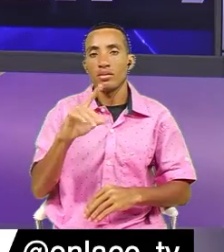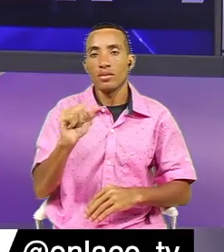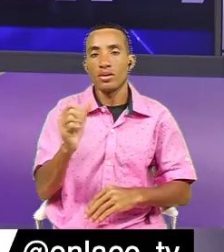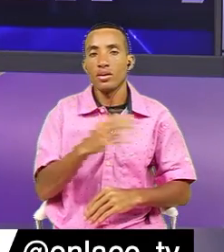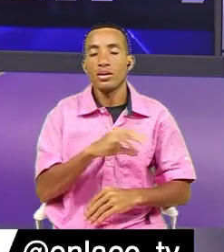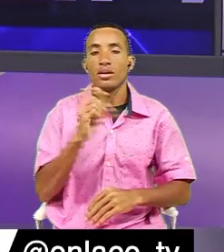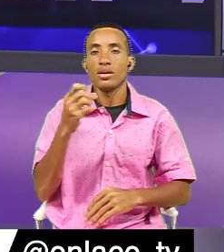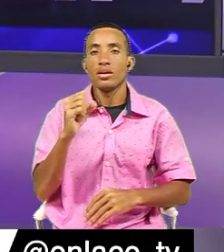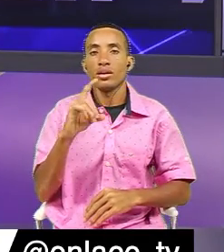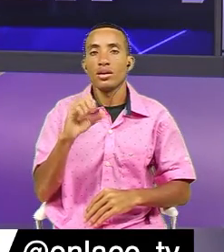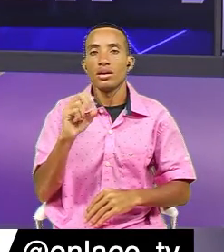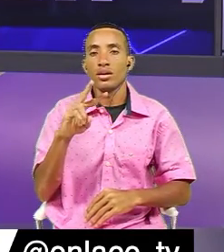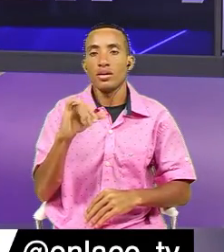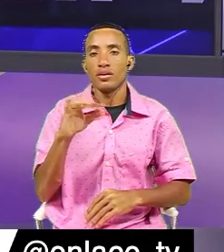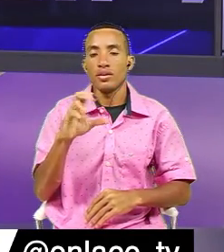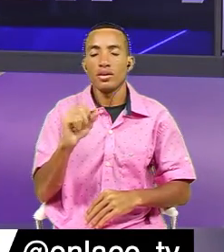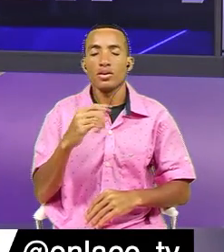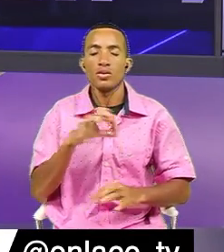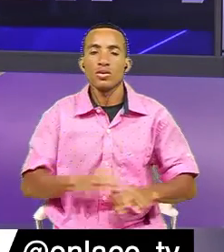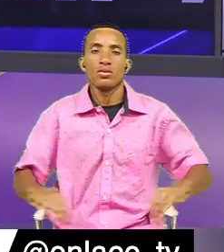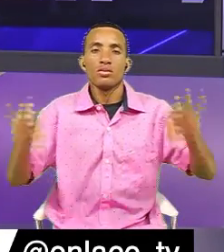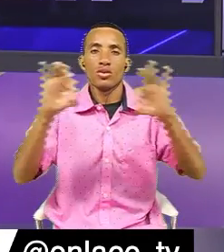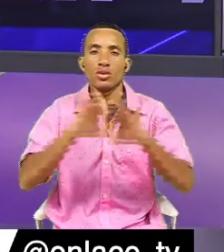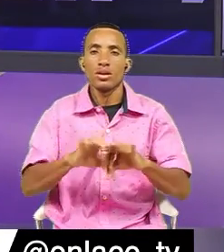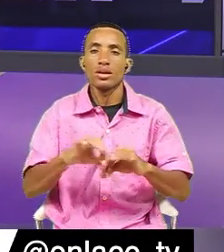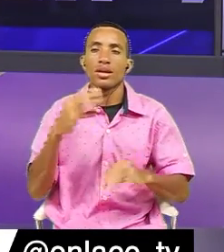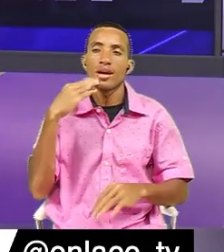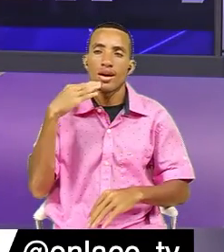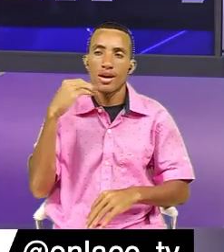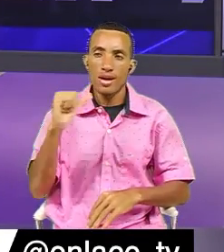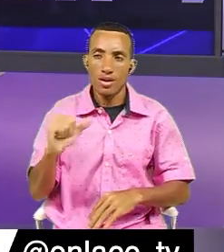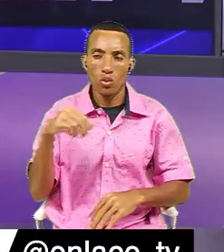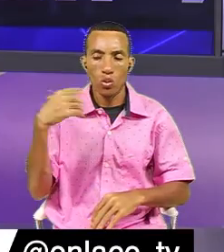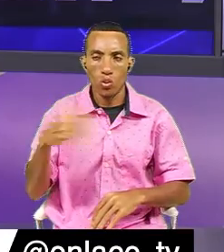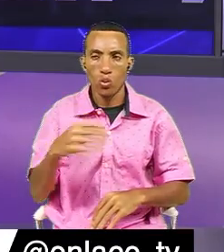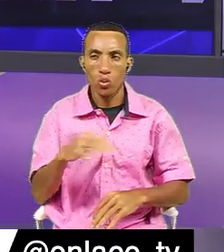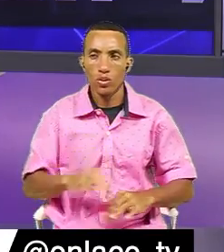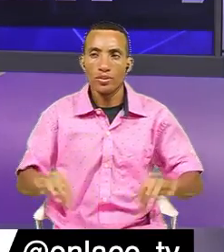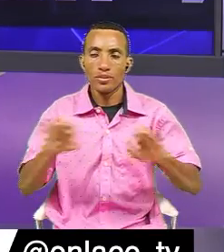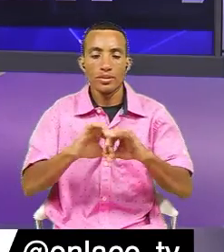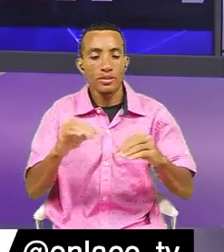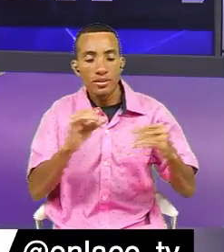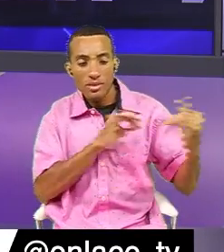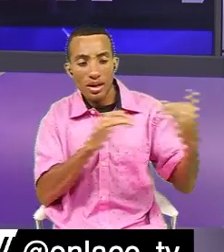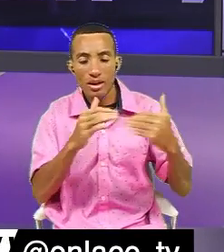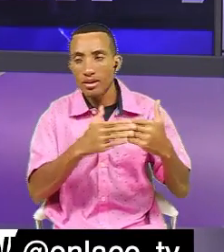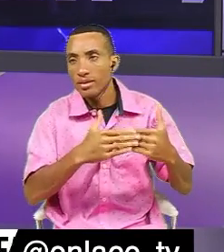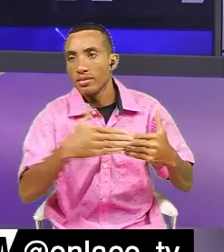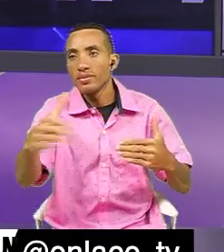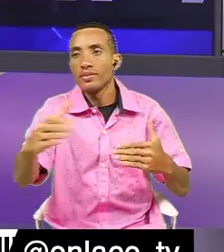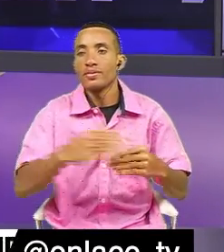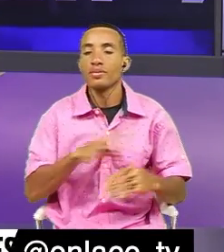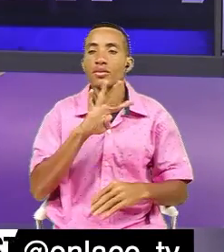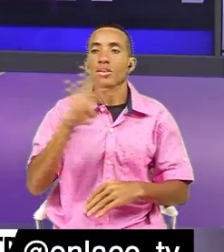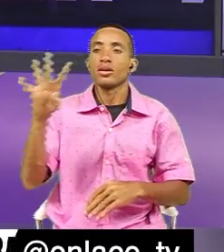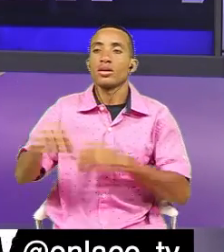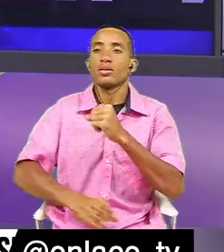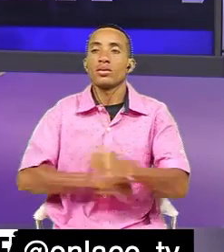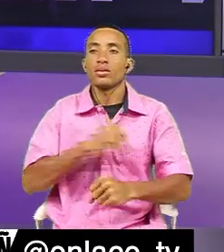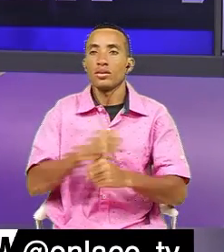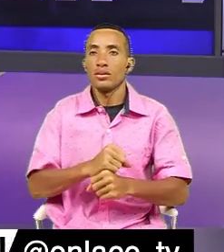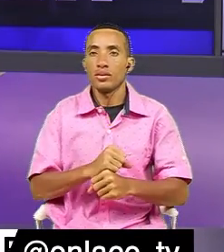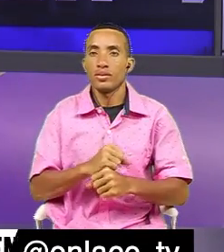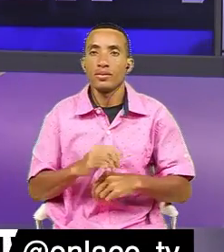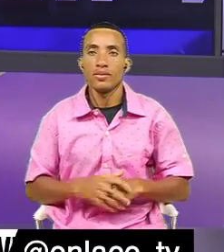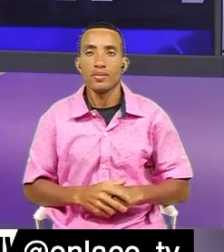mujer en el posconflicto. Ella se encuentra de visita en Barranca Bermeja con ocasión de los 44 años de vida de la Organización Femenina